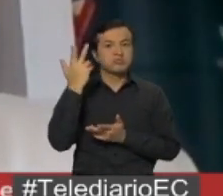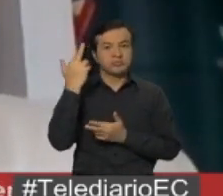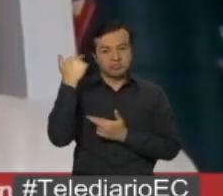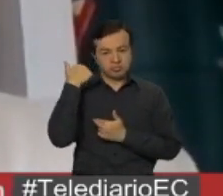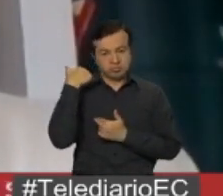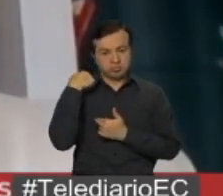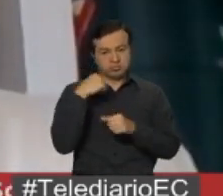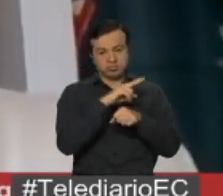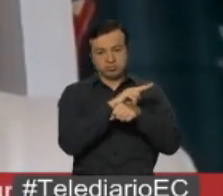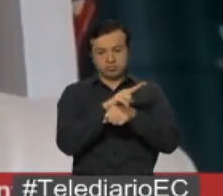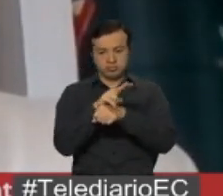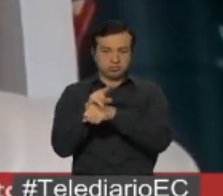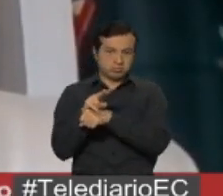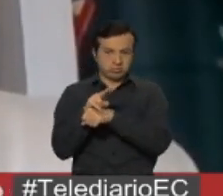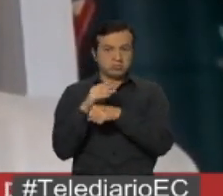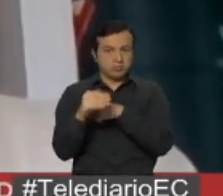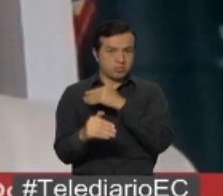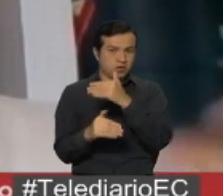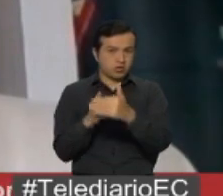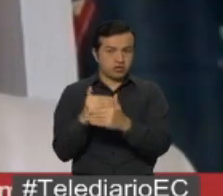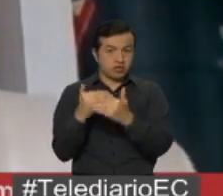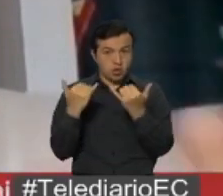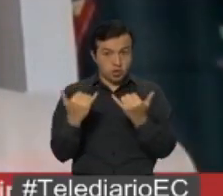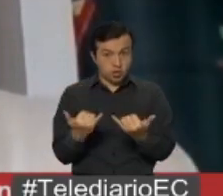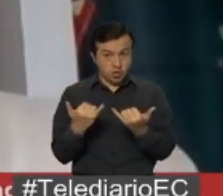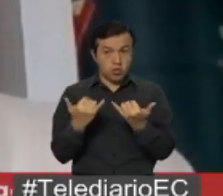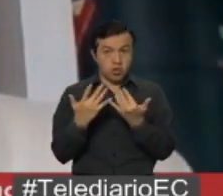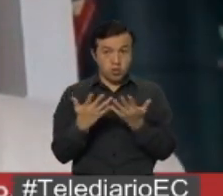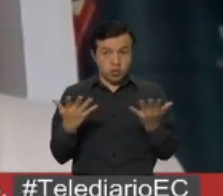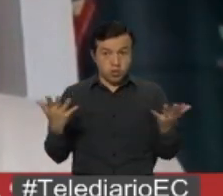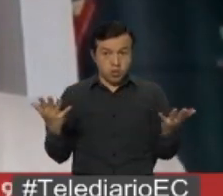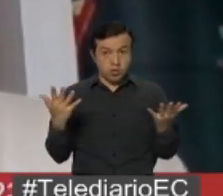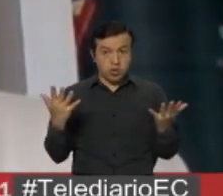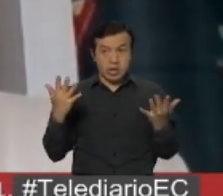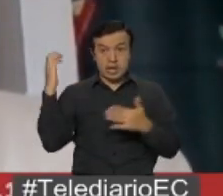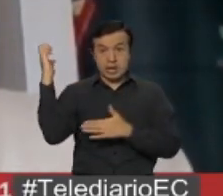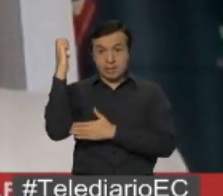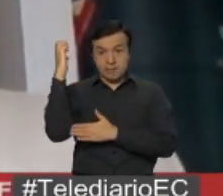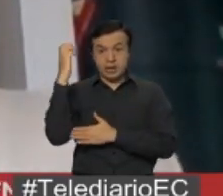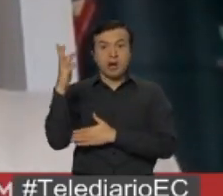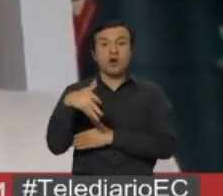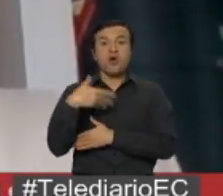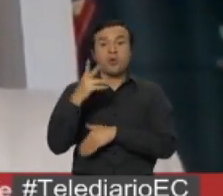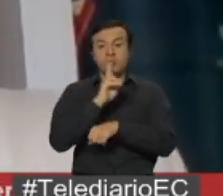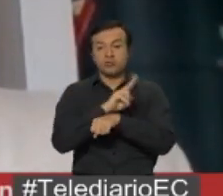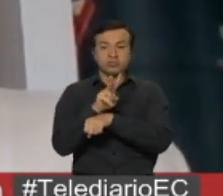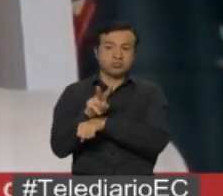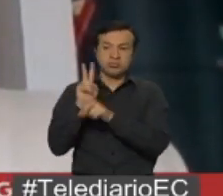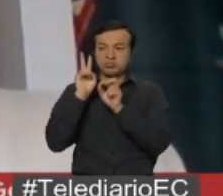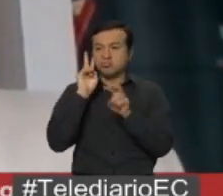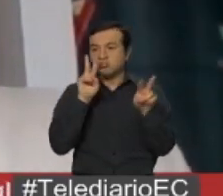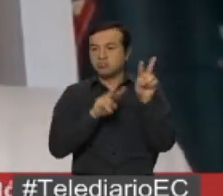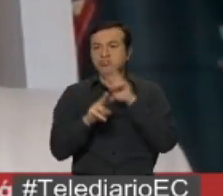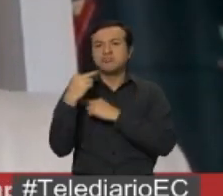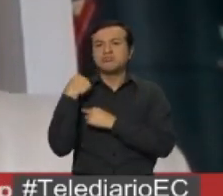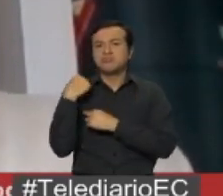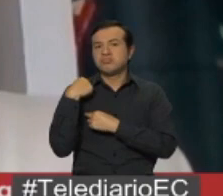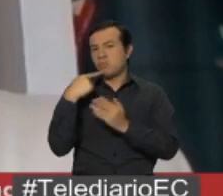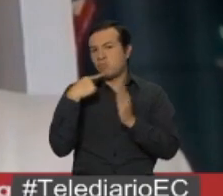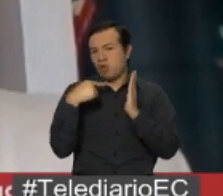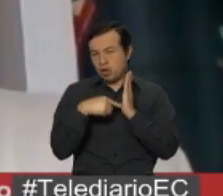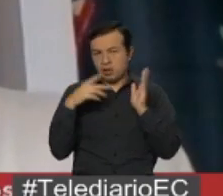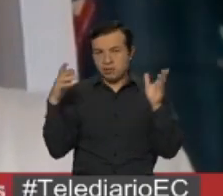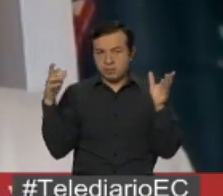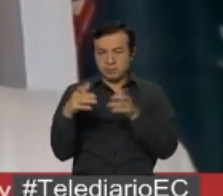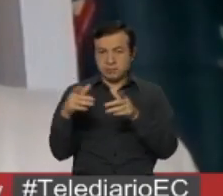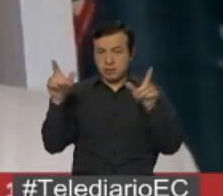del supervisor en este procedimiento extraordinario generado alrededor de la emergencia nosotros tenemos en el sector real de la economía